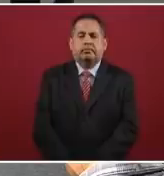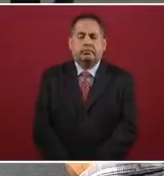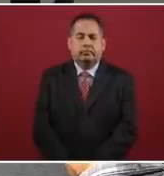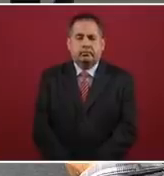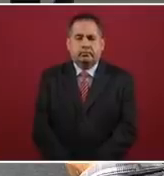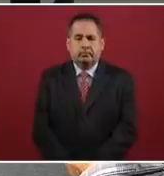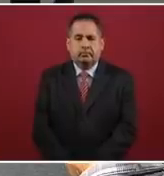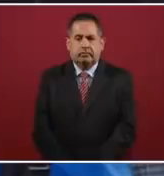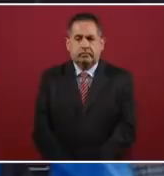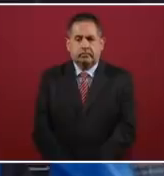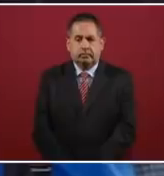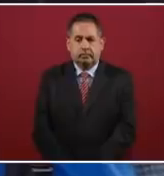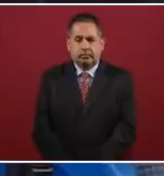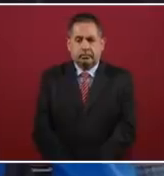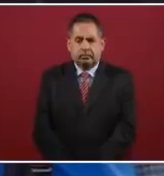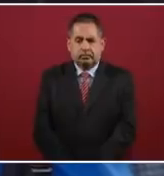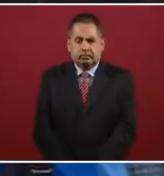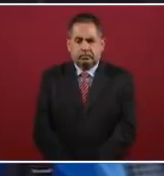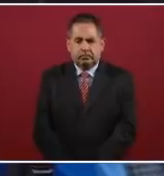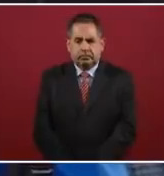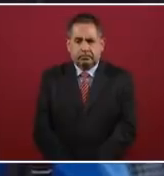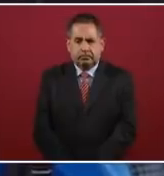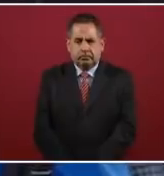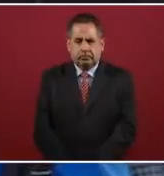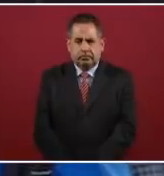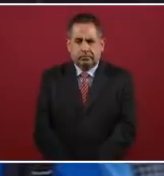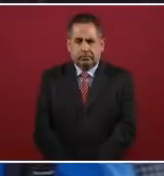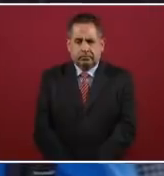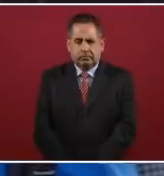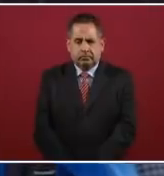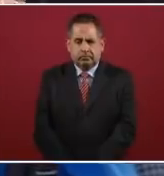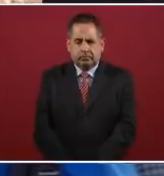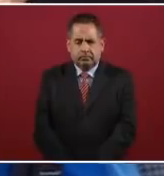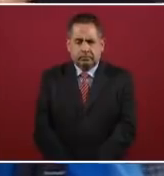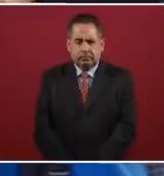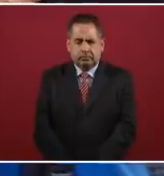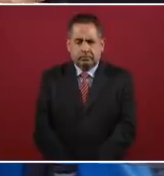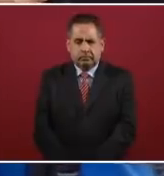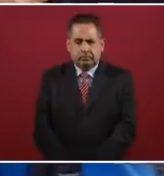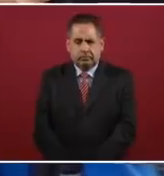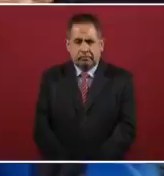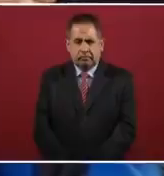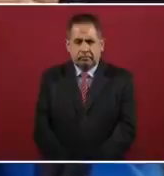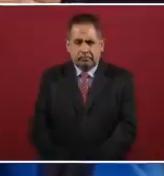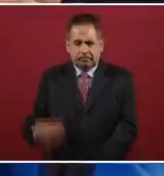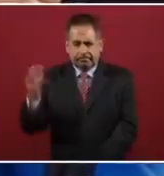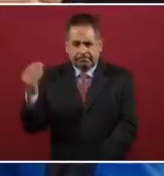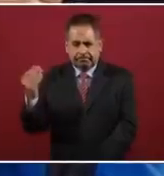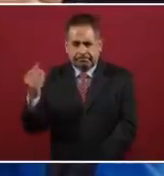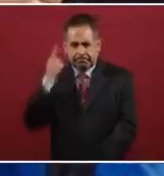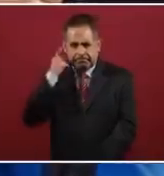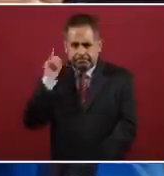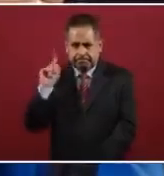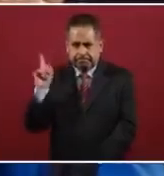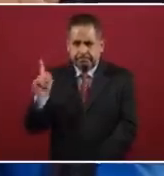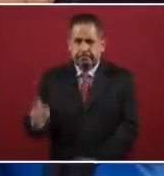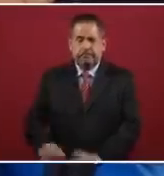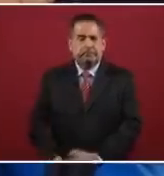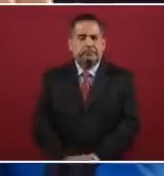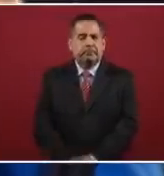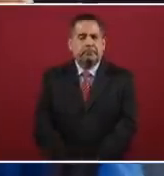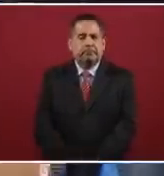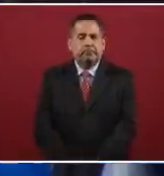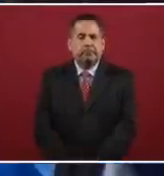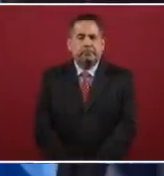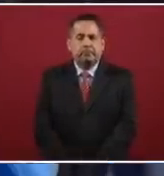a Palacio, sí, de todo el corredor turístico que viene de Avenida Juárez, sí, como para acá, Palacio estaba pues con la vigilancia de